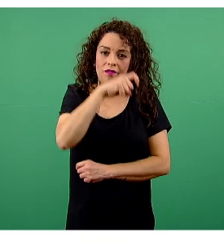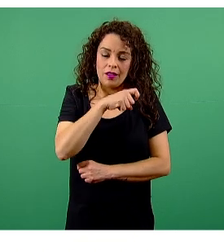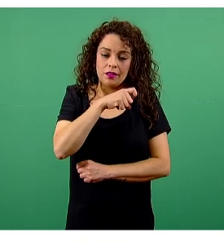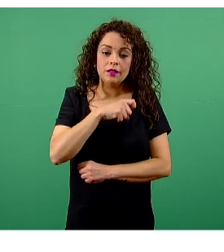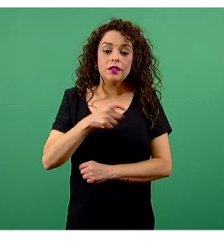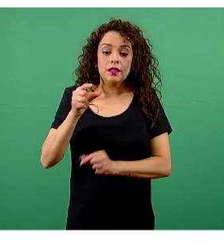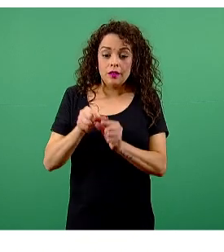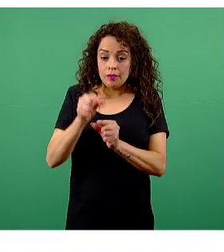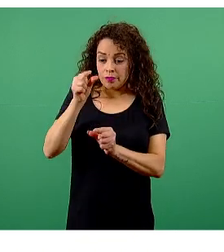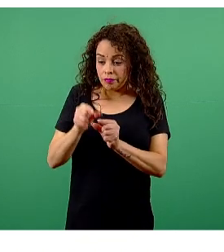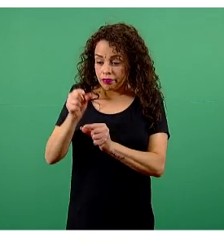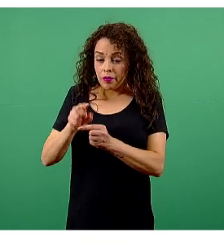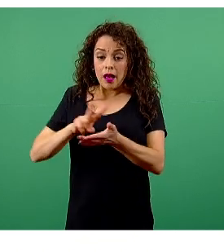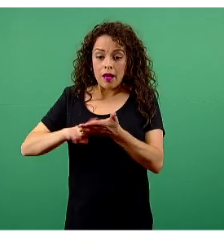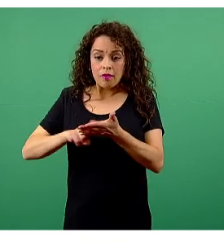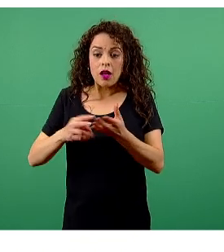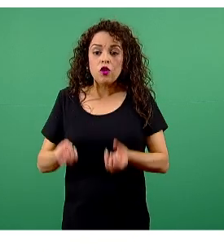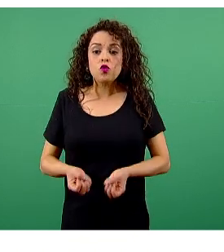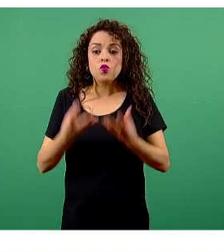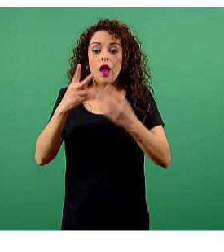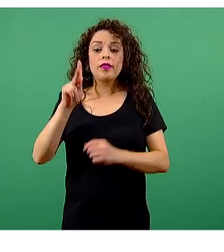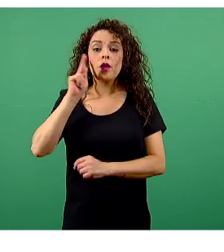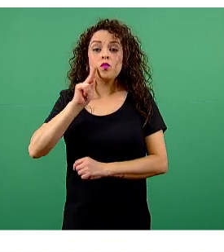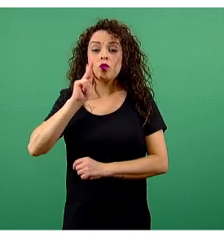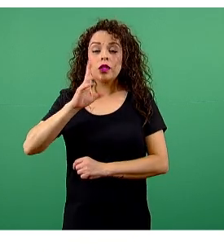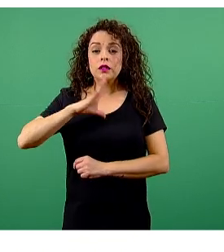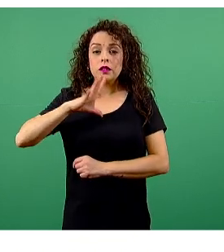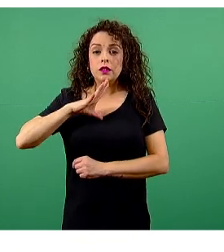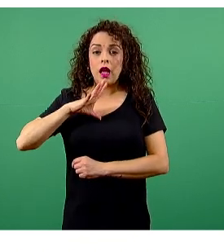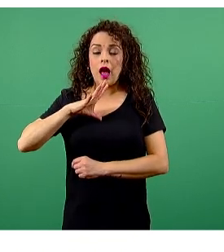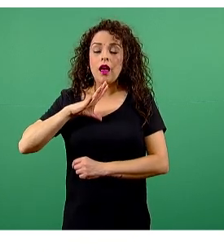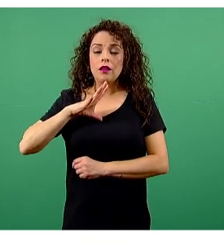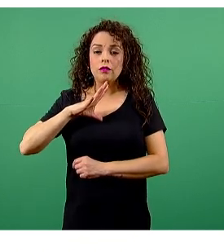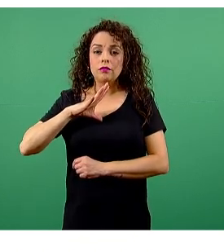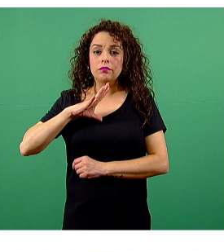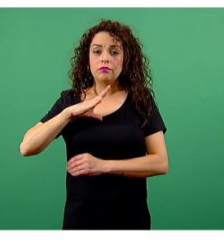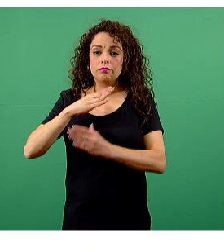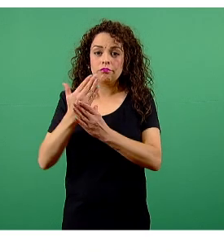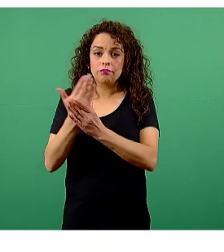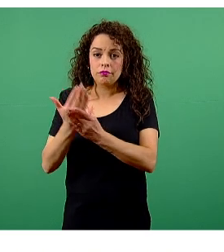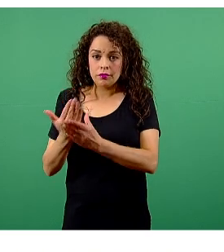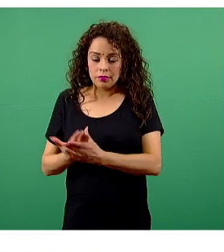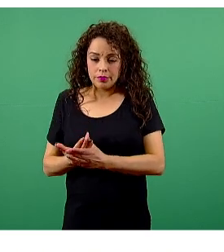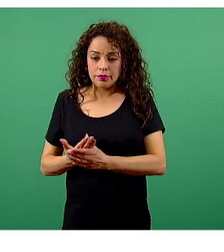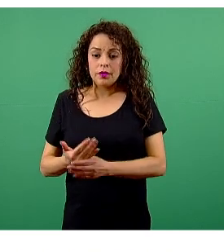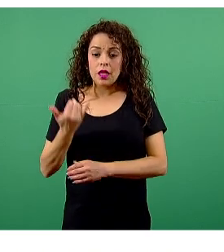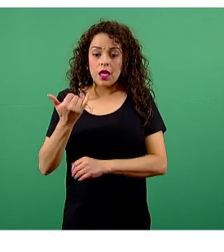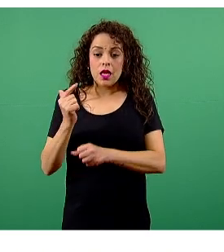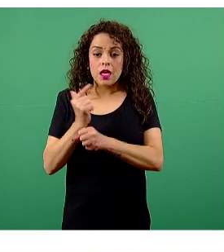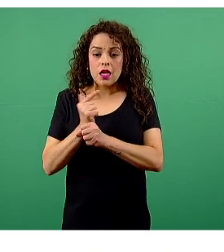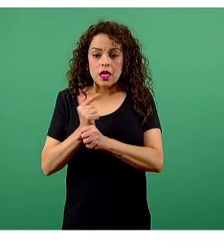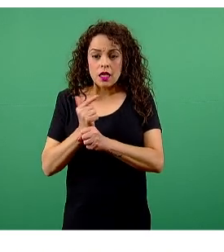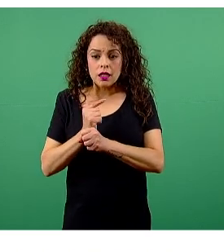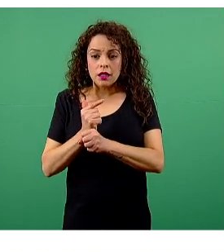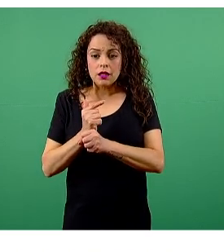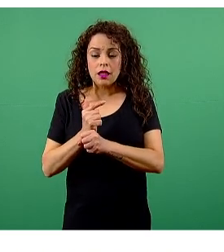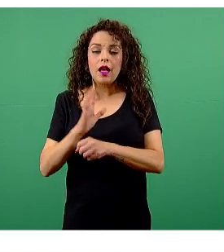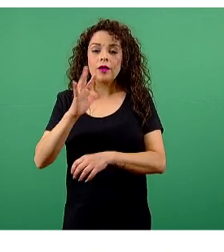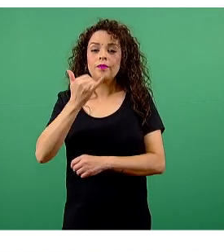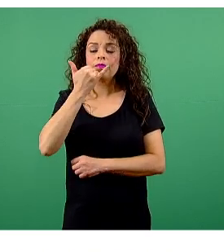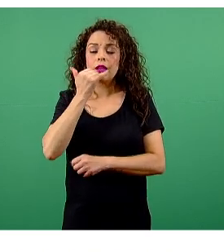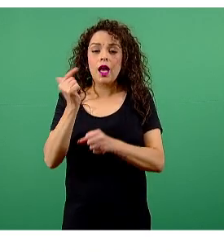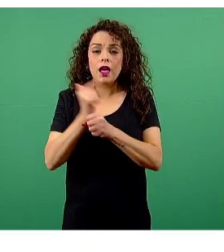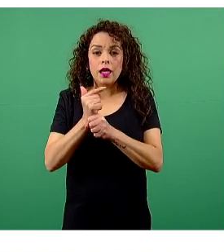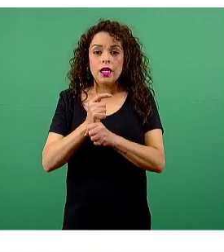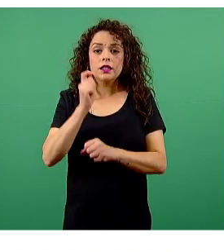el número de muestras que recibimos y las barras grises son el número de muestras,